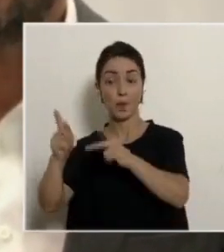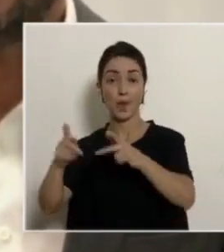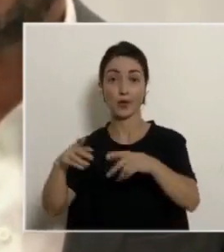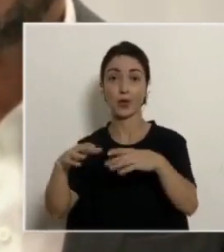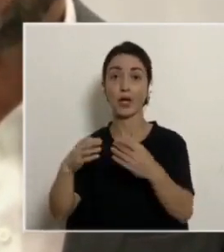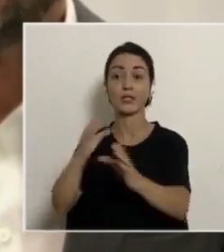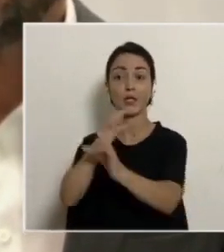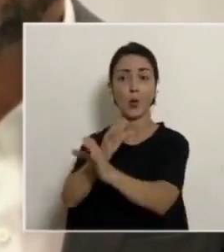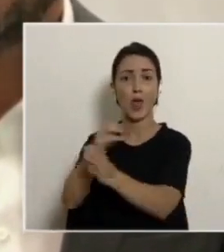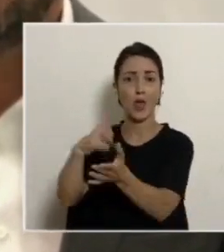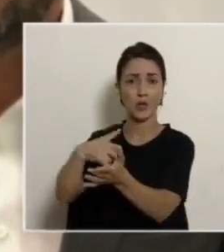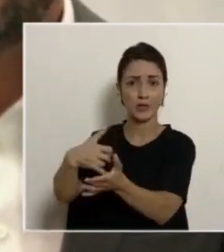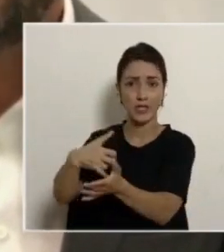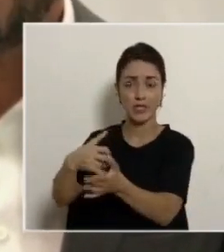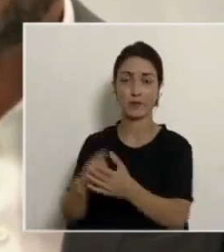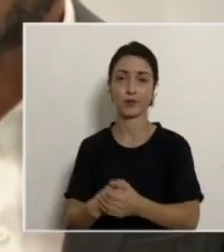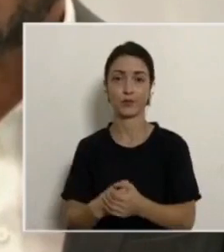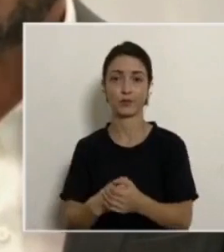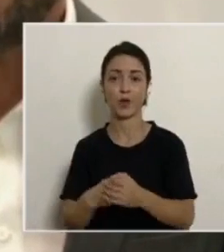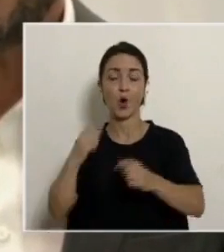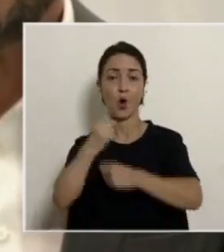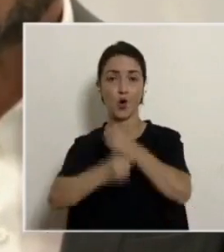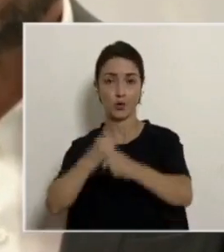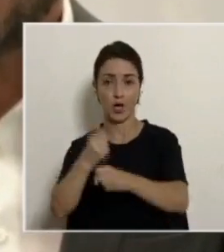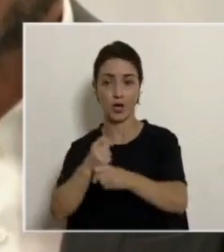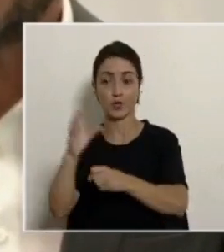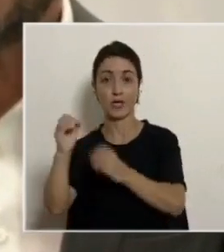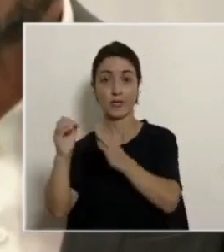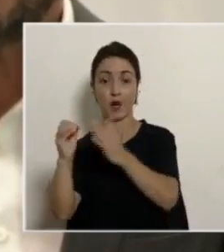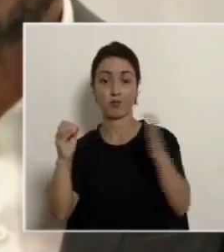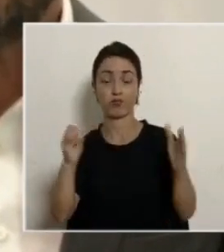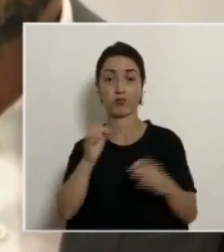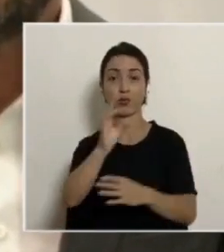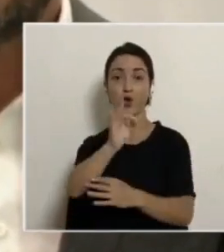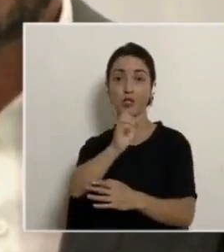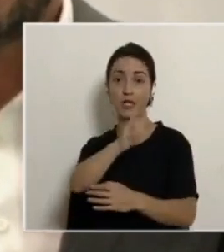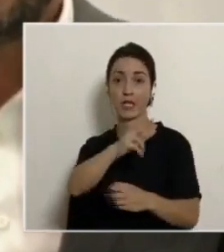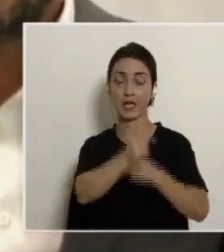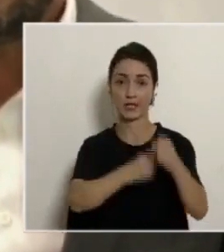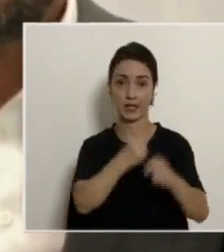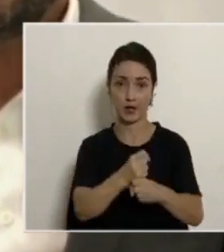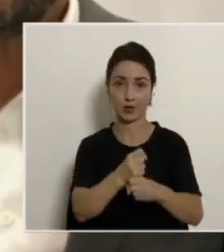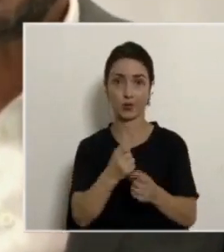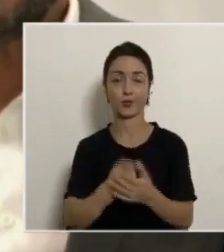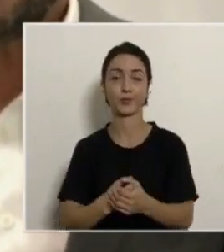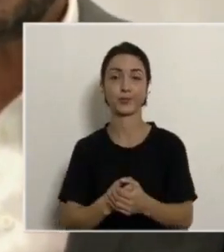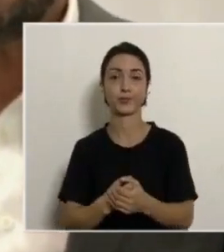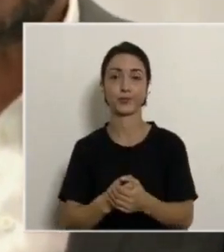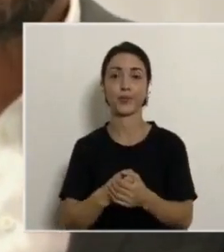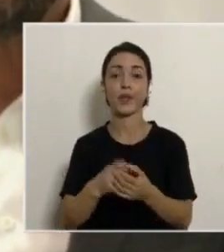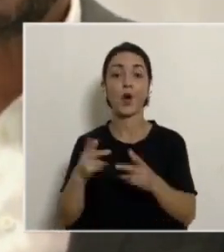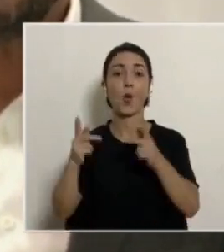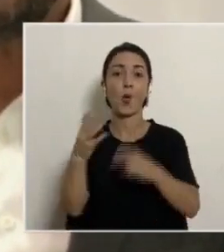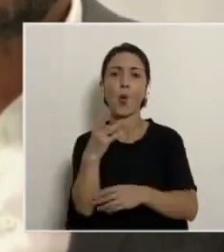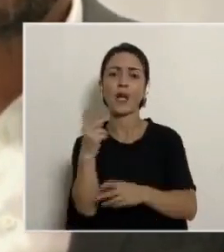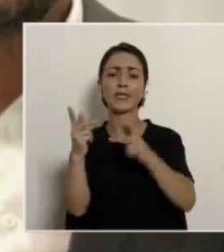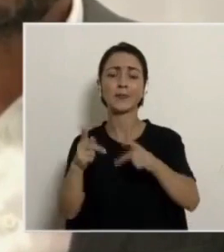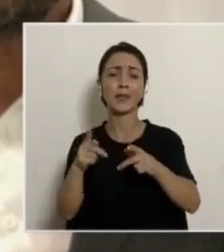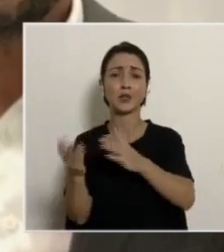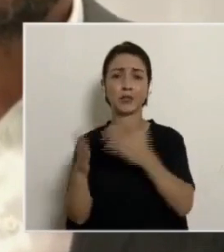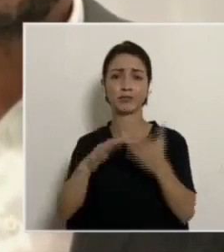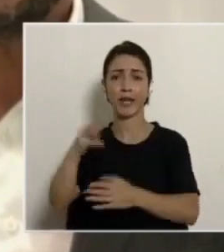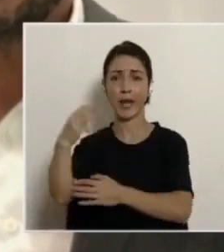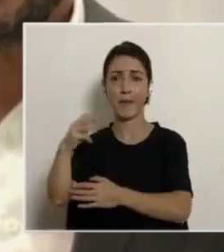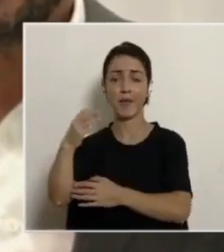unidades de cuidados intensivos, con un rango de edad que va de 0 a 83 años. En lo que respecta a fallecimientos, el miércoles